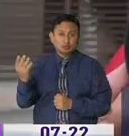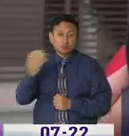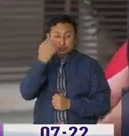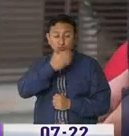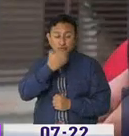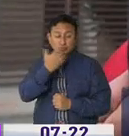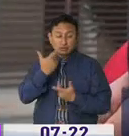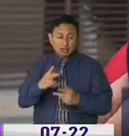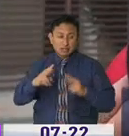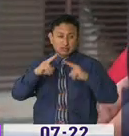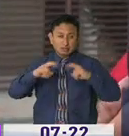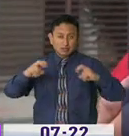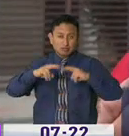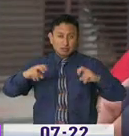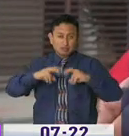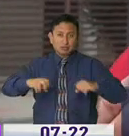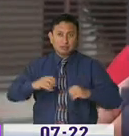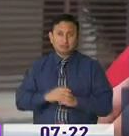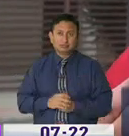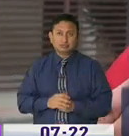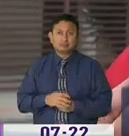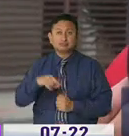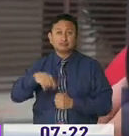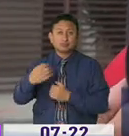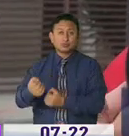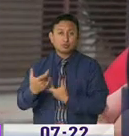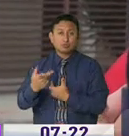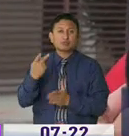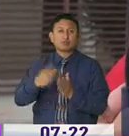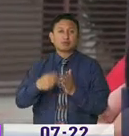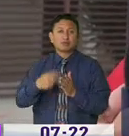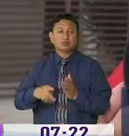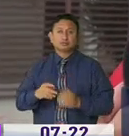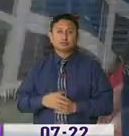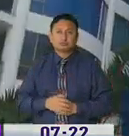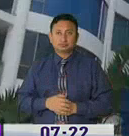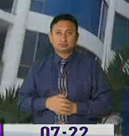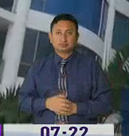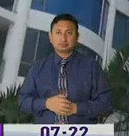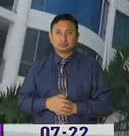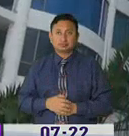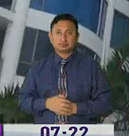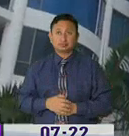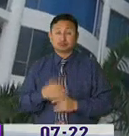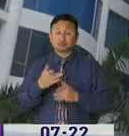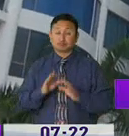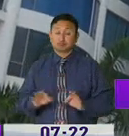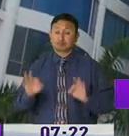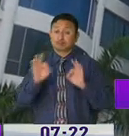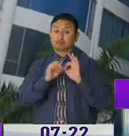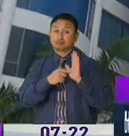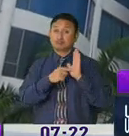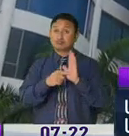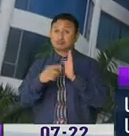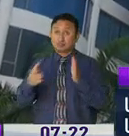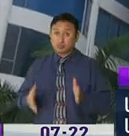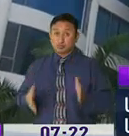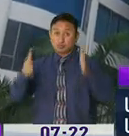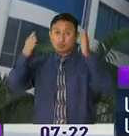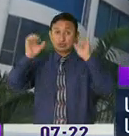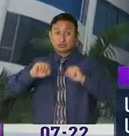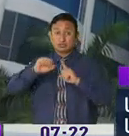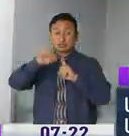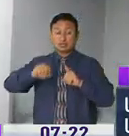perito nos informará qué es lo que fue, por qué se produjo la novedad. Es importante recalcar que el edificio cuenta con sistema hidráulico.